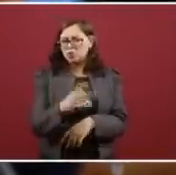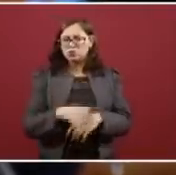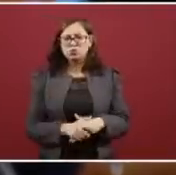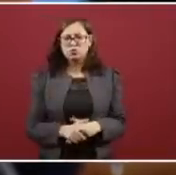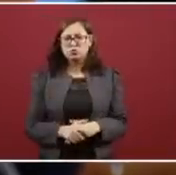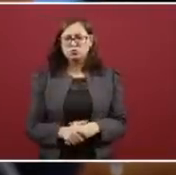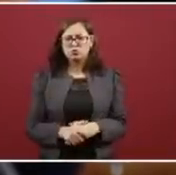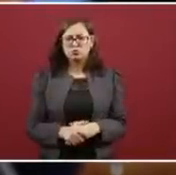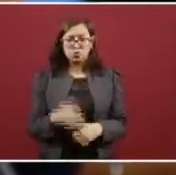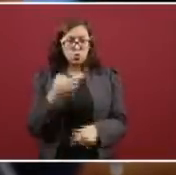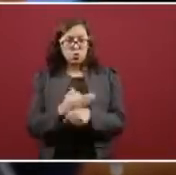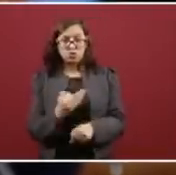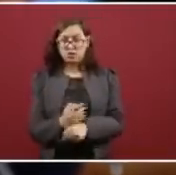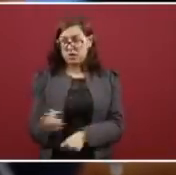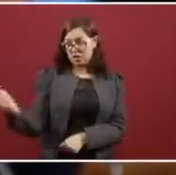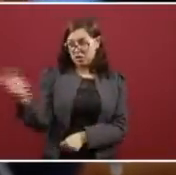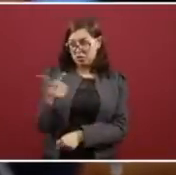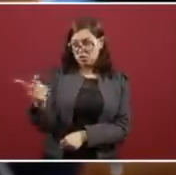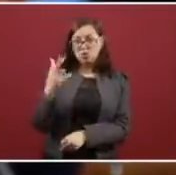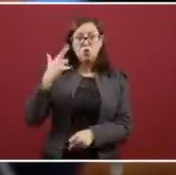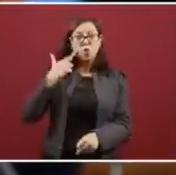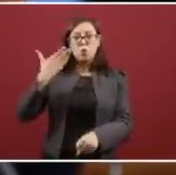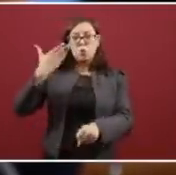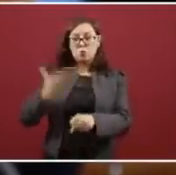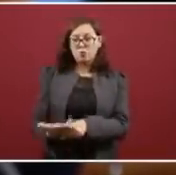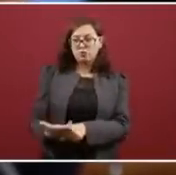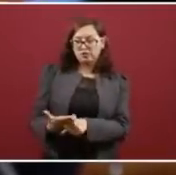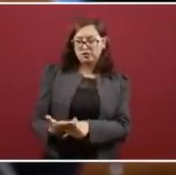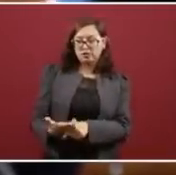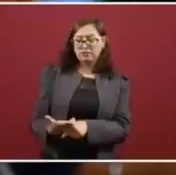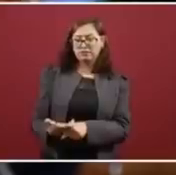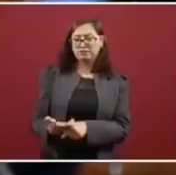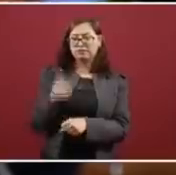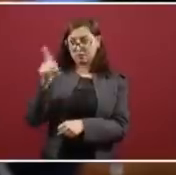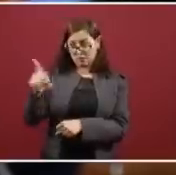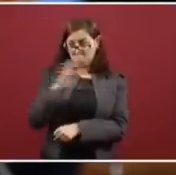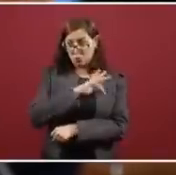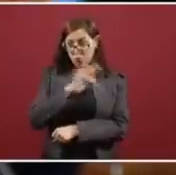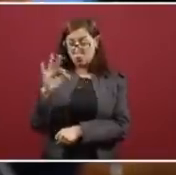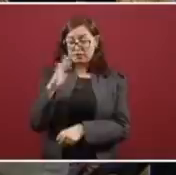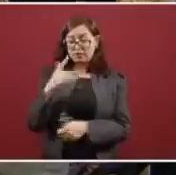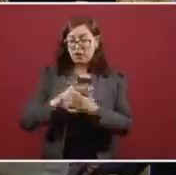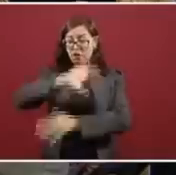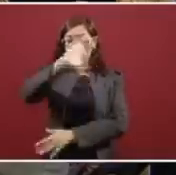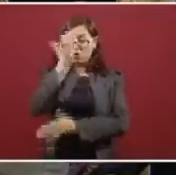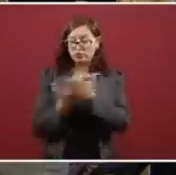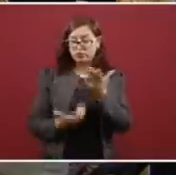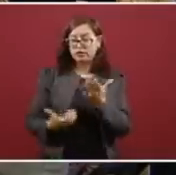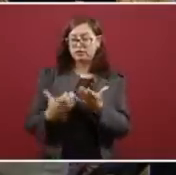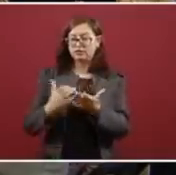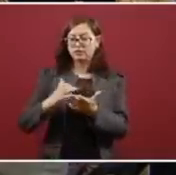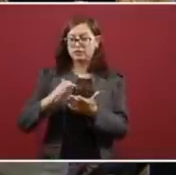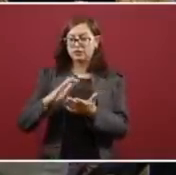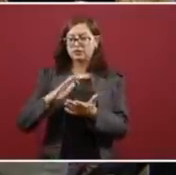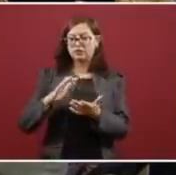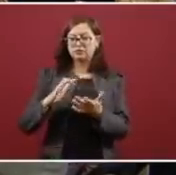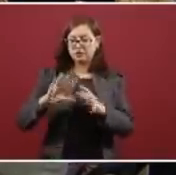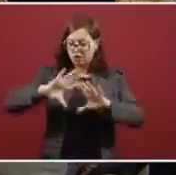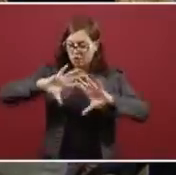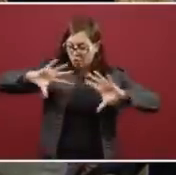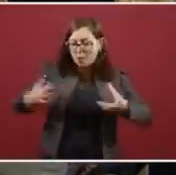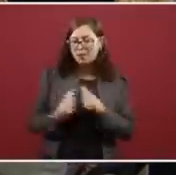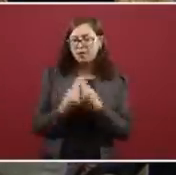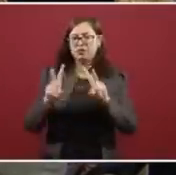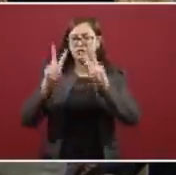dado que están aquí dos de los responsables de este sector a transparentar los contratos entre de póliza integral